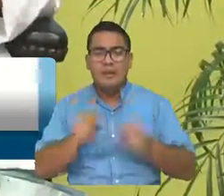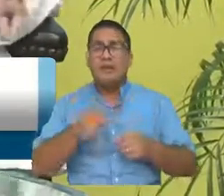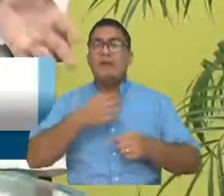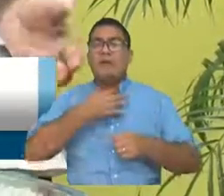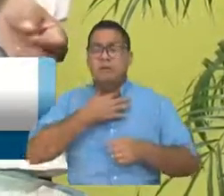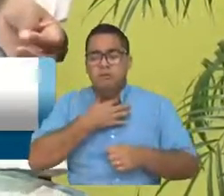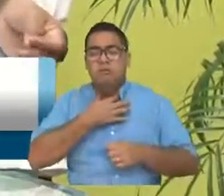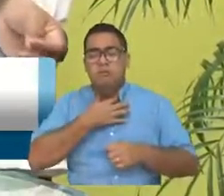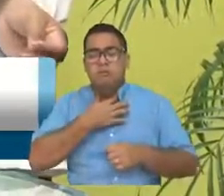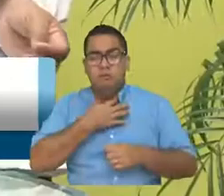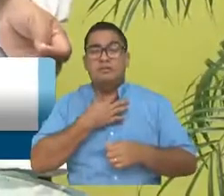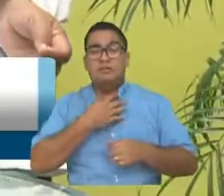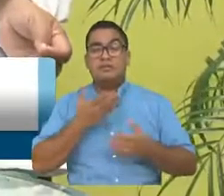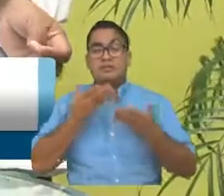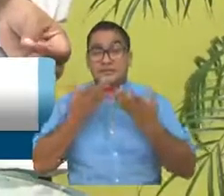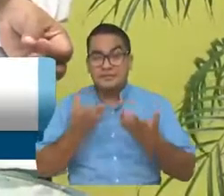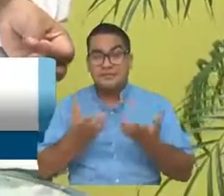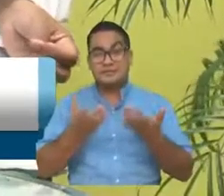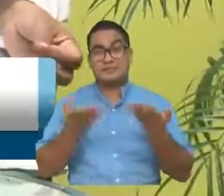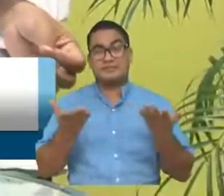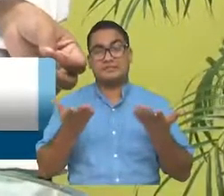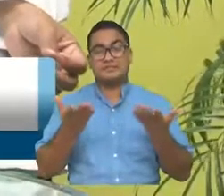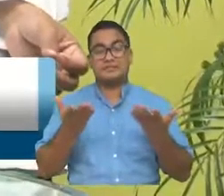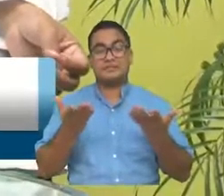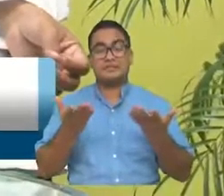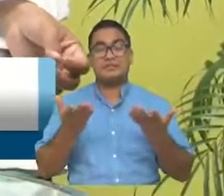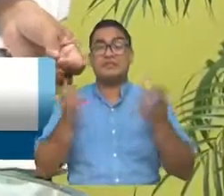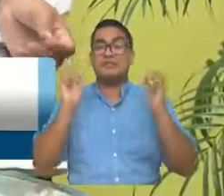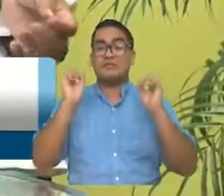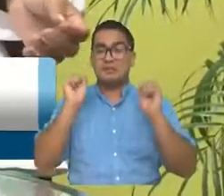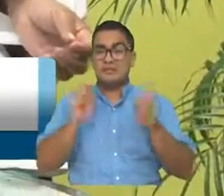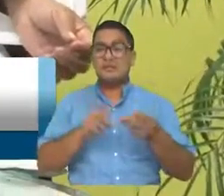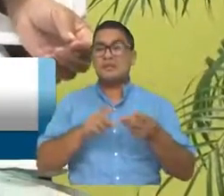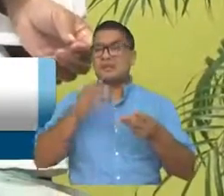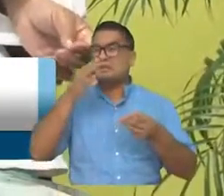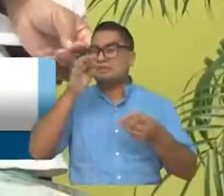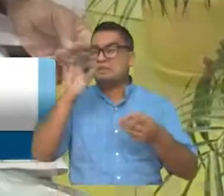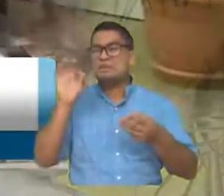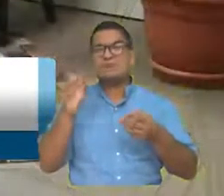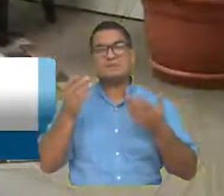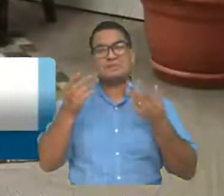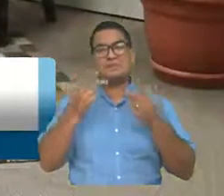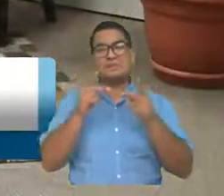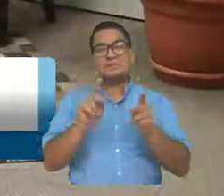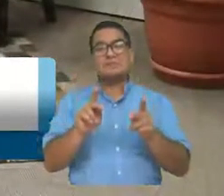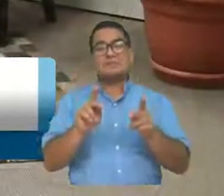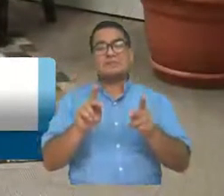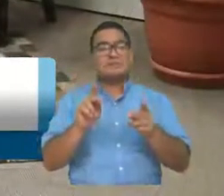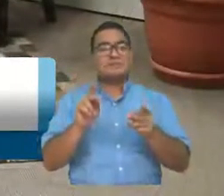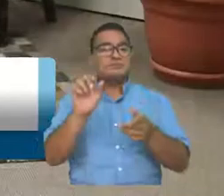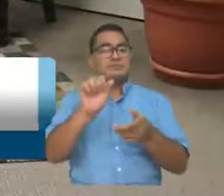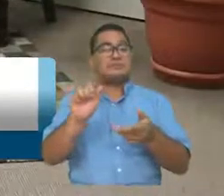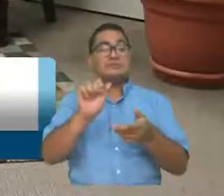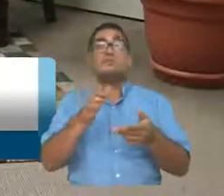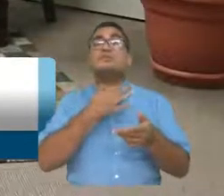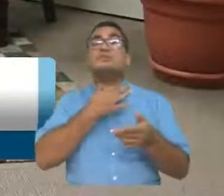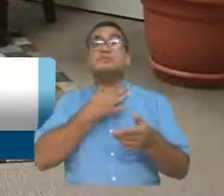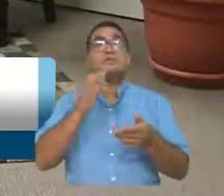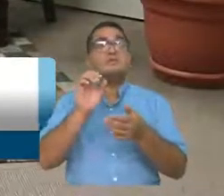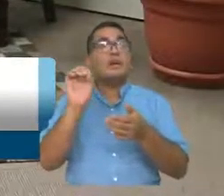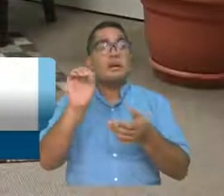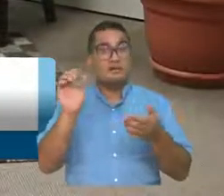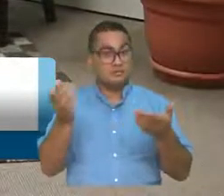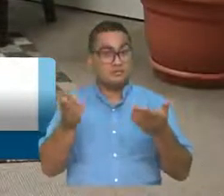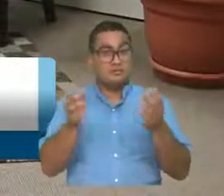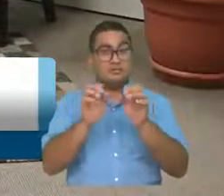Luego, después de la fiebre, comienza con un malestar en la garganta. Comenzás al día siguiente a presentar ya la